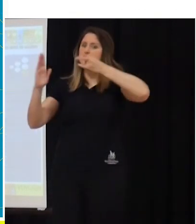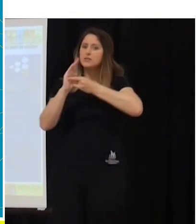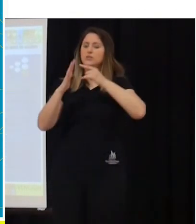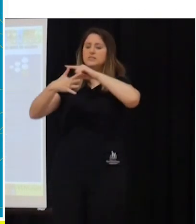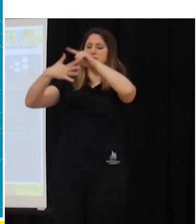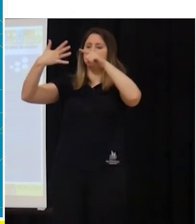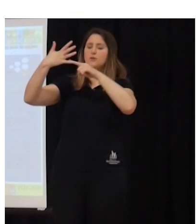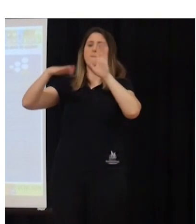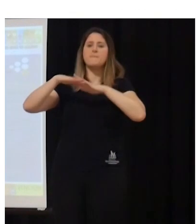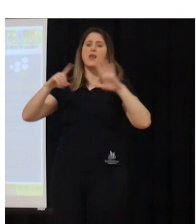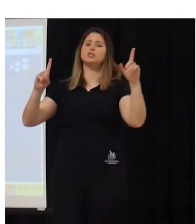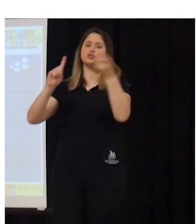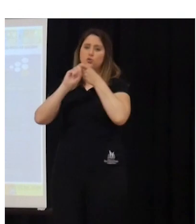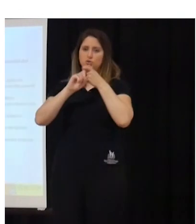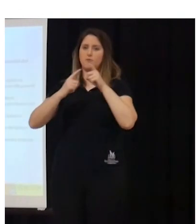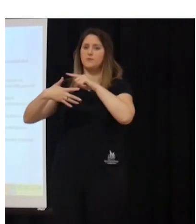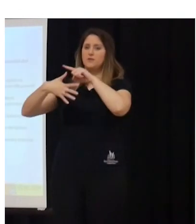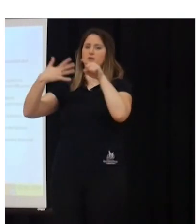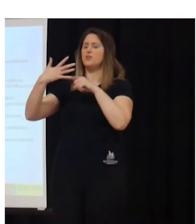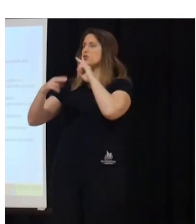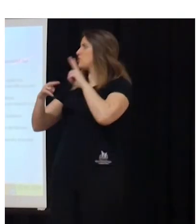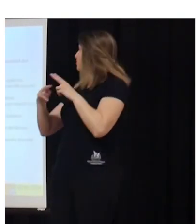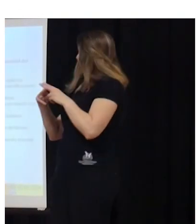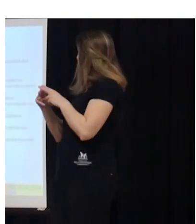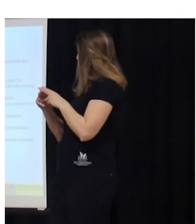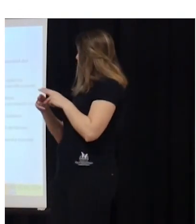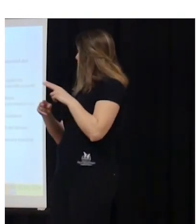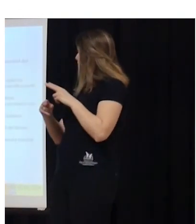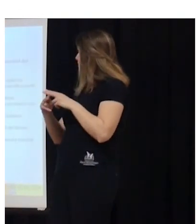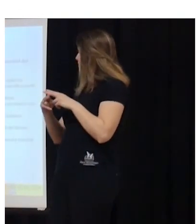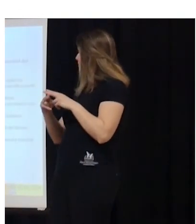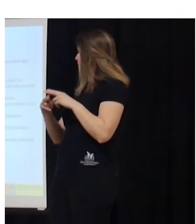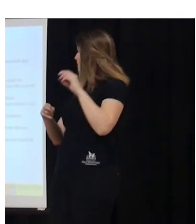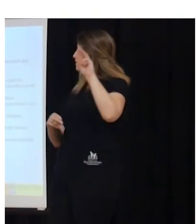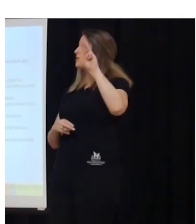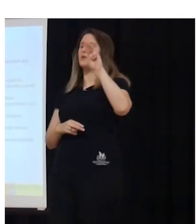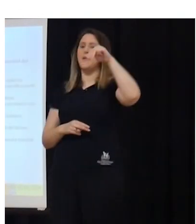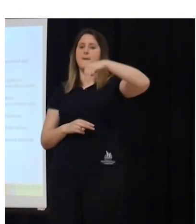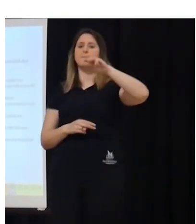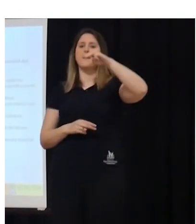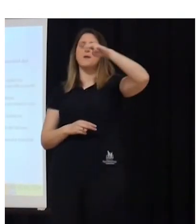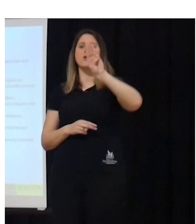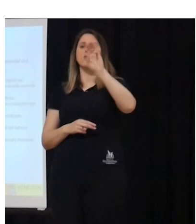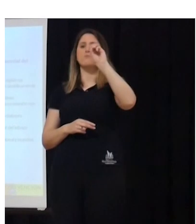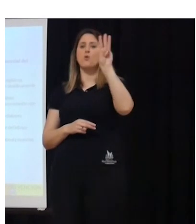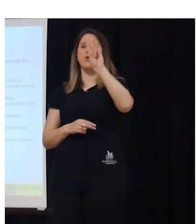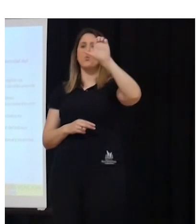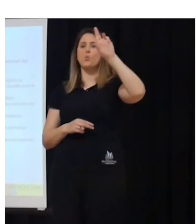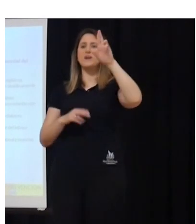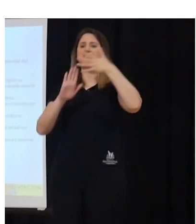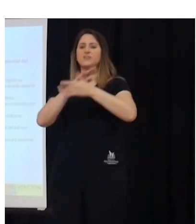5 puntos. El empower, que le llaman. El primero de ellos, la M, viene de